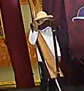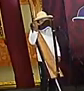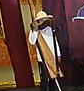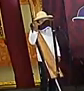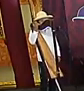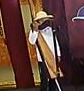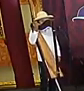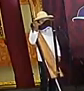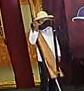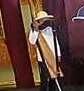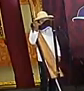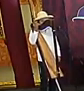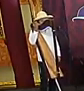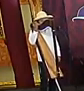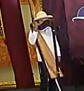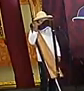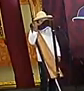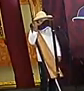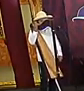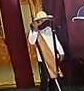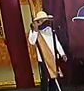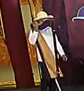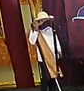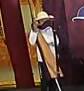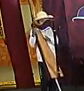jonrón con todas las bases llenas.